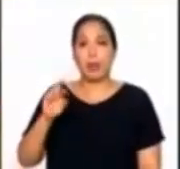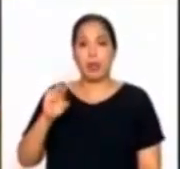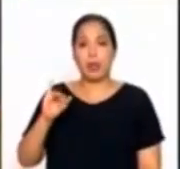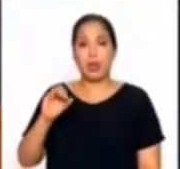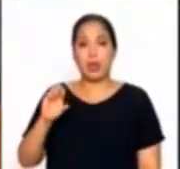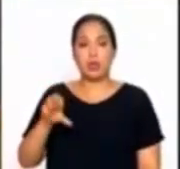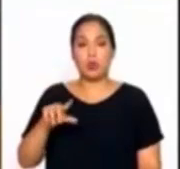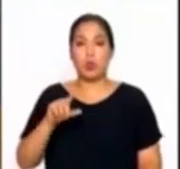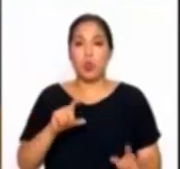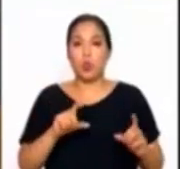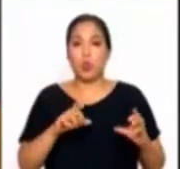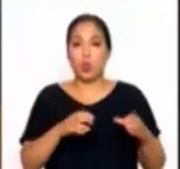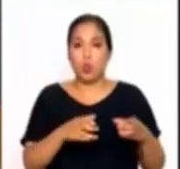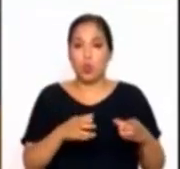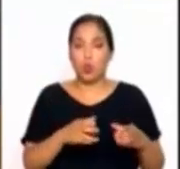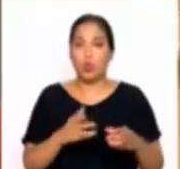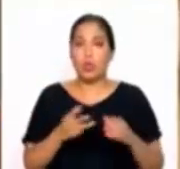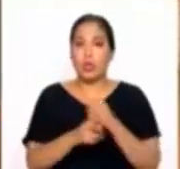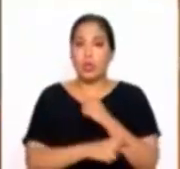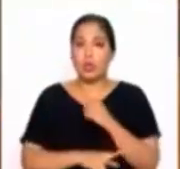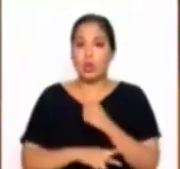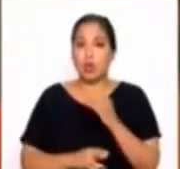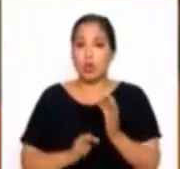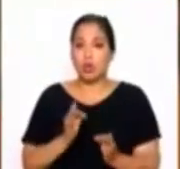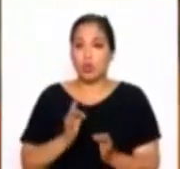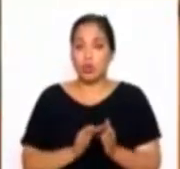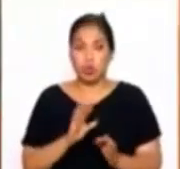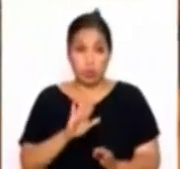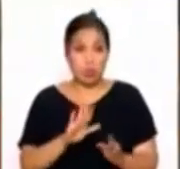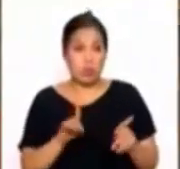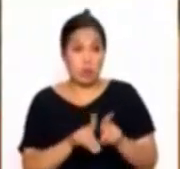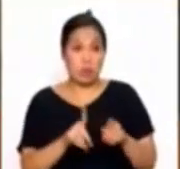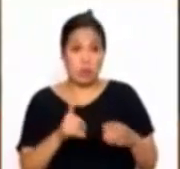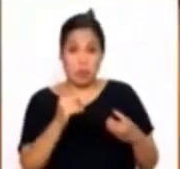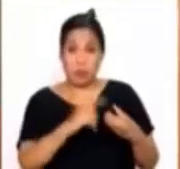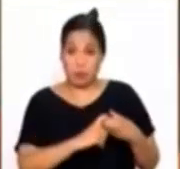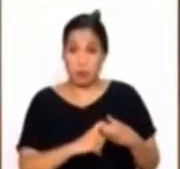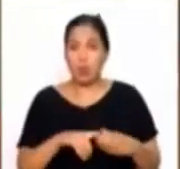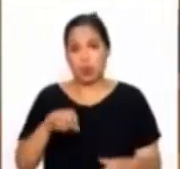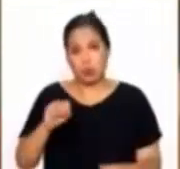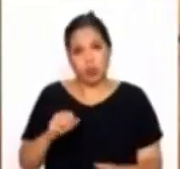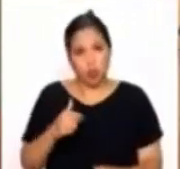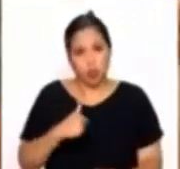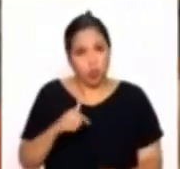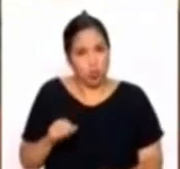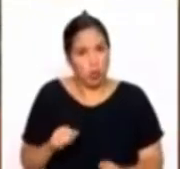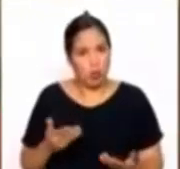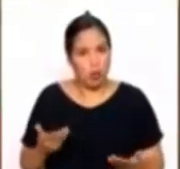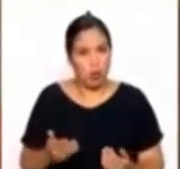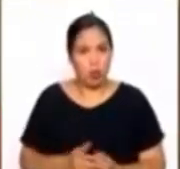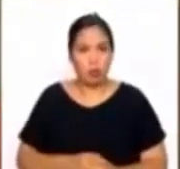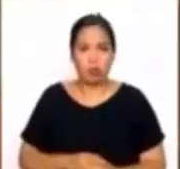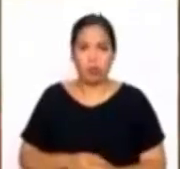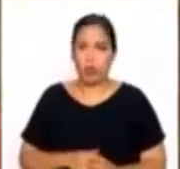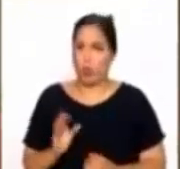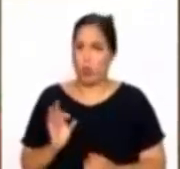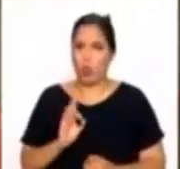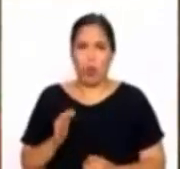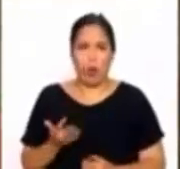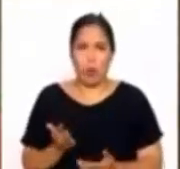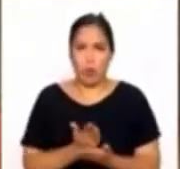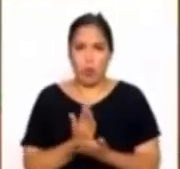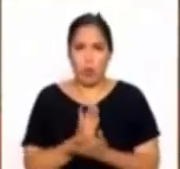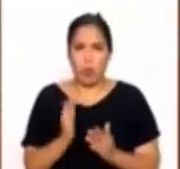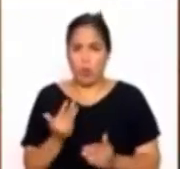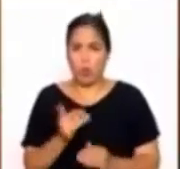contra la Junta Nacional de Justicia. ¿Usted también va a participar? Obviamente, estoy, no, ningún obstáculo, no